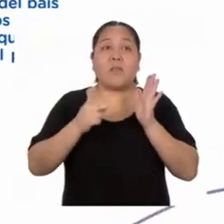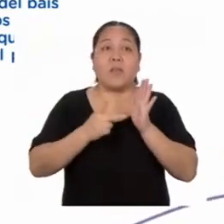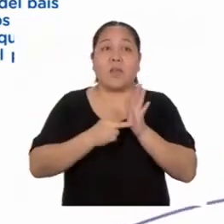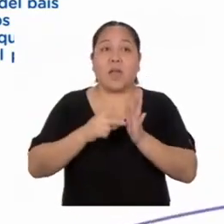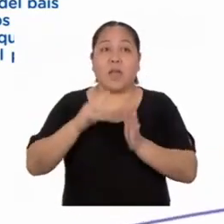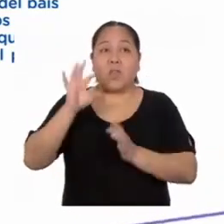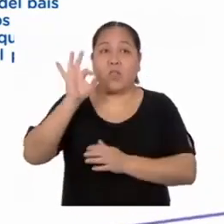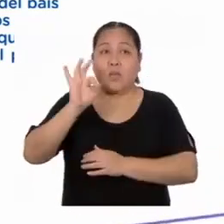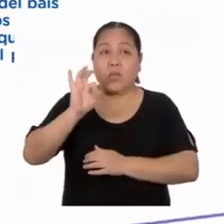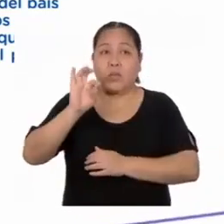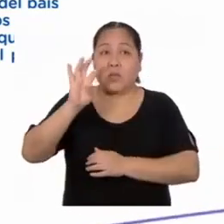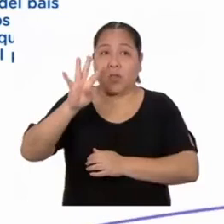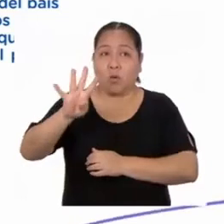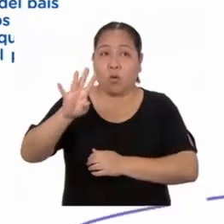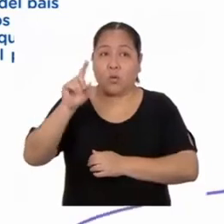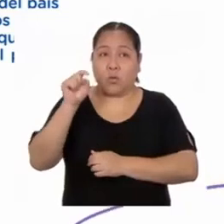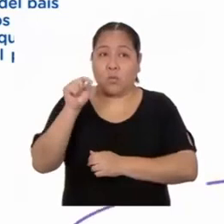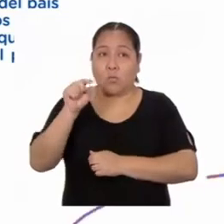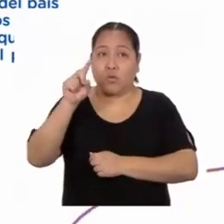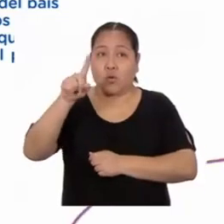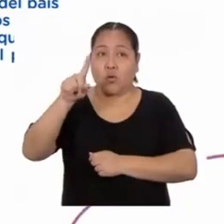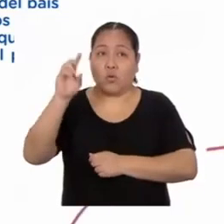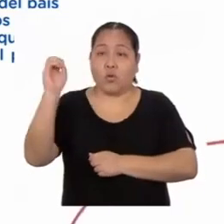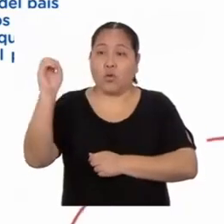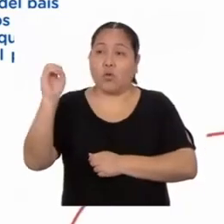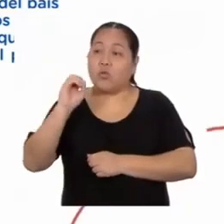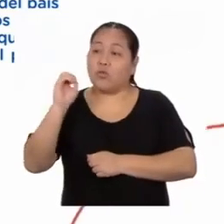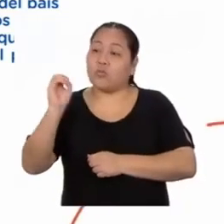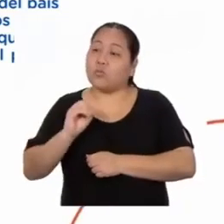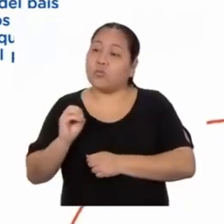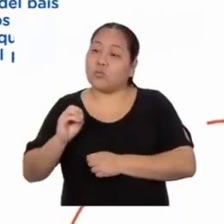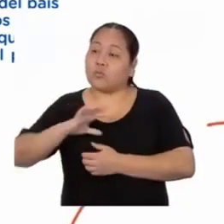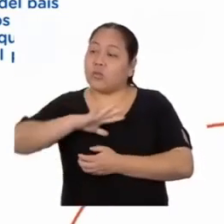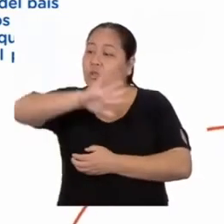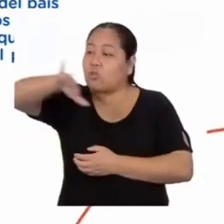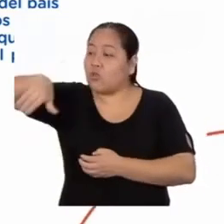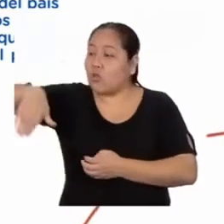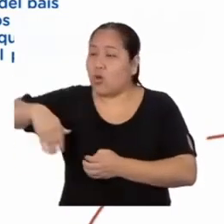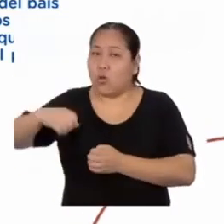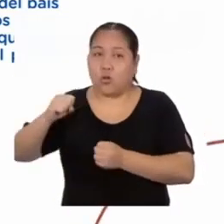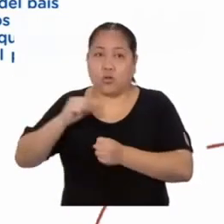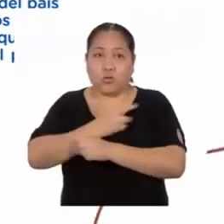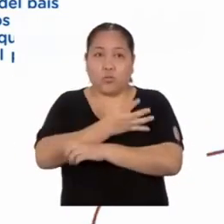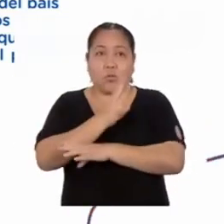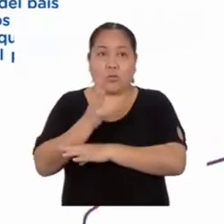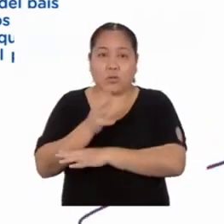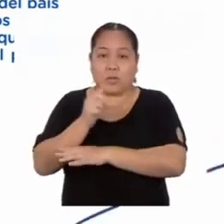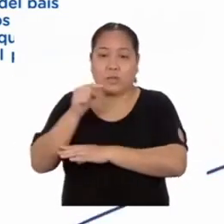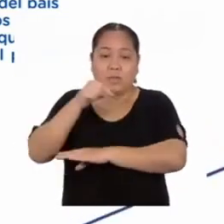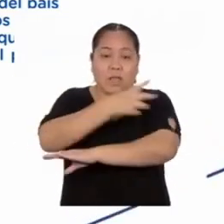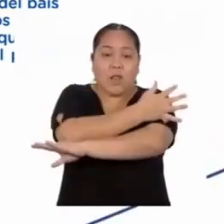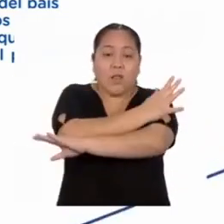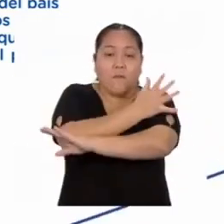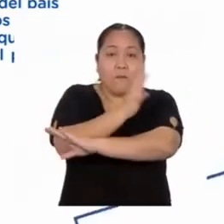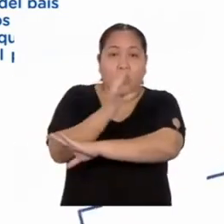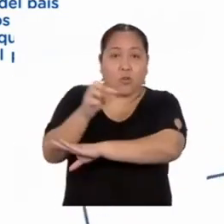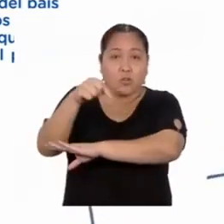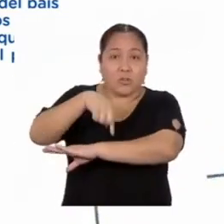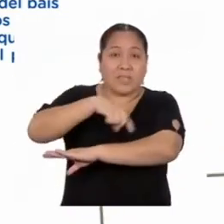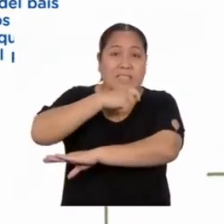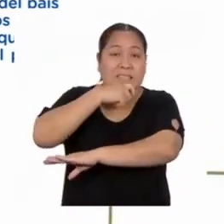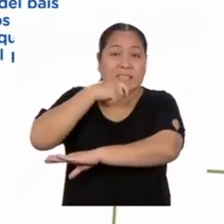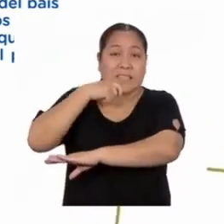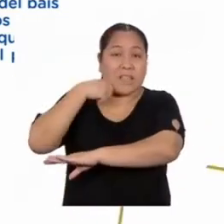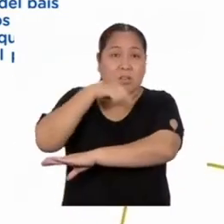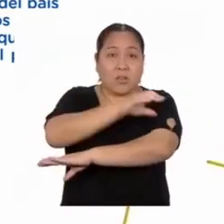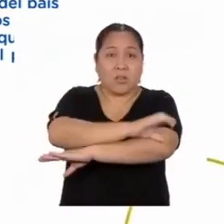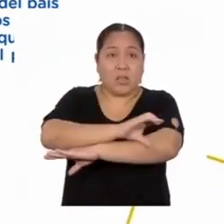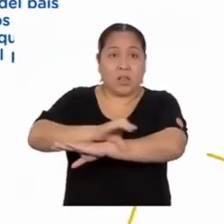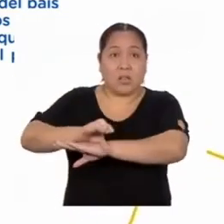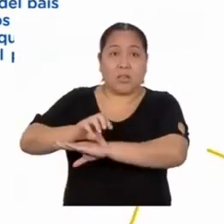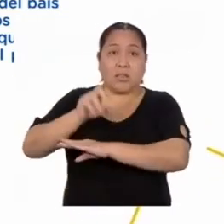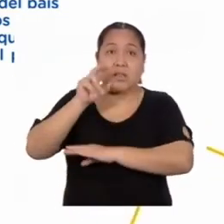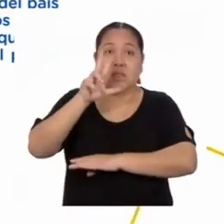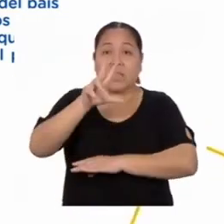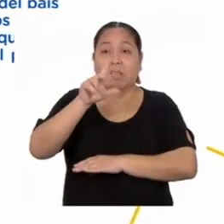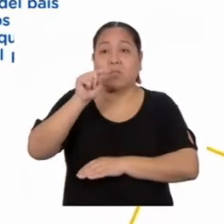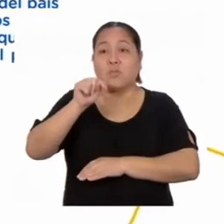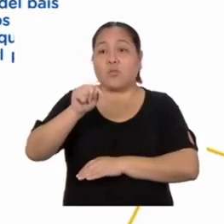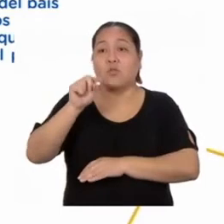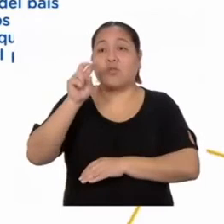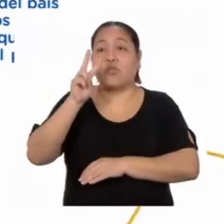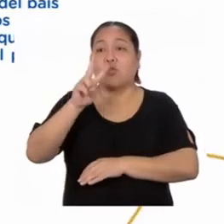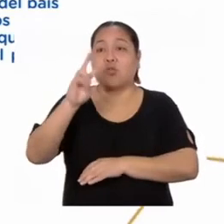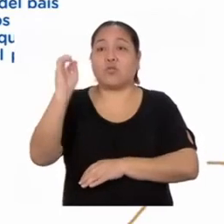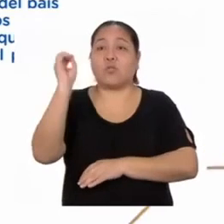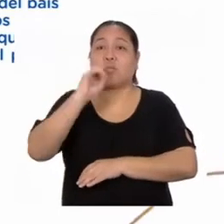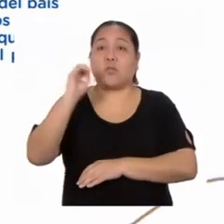94.1% del total de bosques, los denominados bosques secos de la costa, que cubren el 3.2% del país